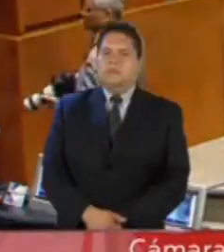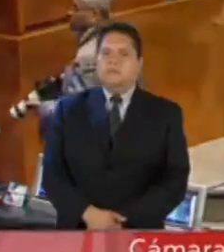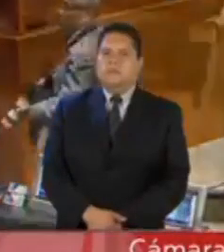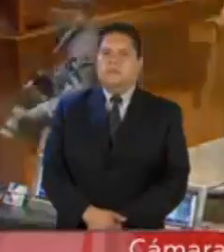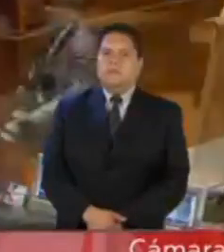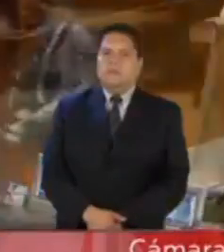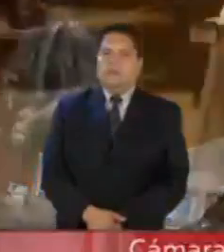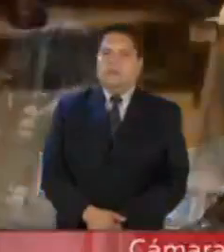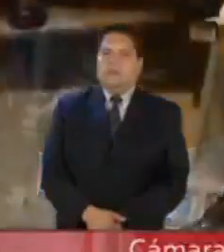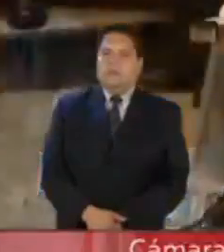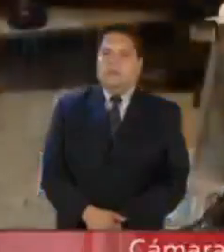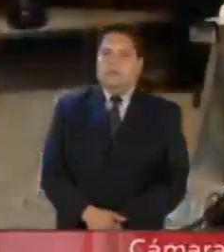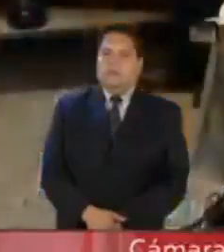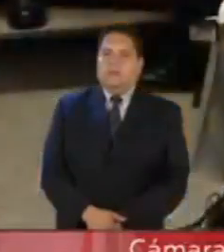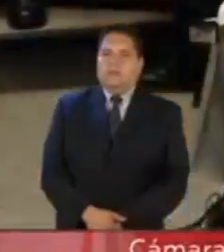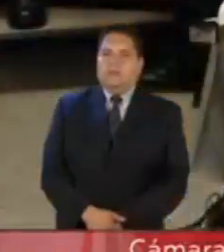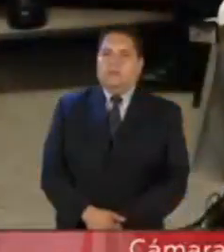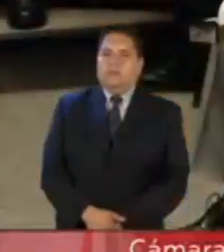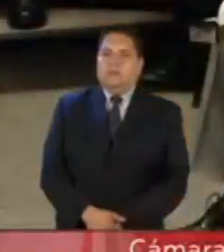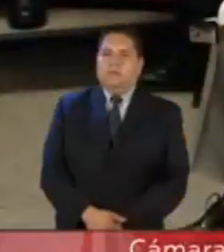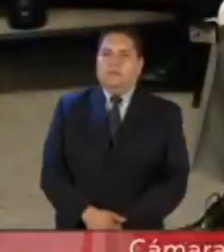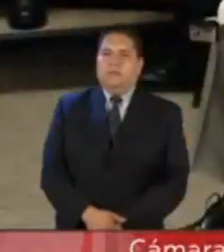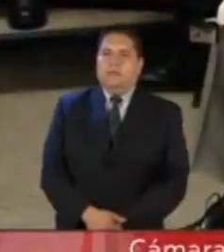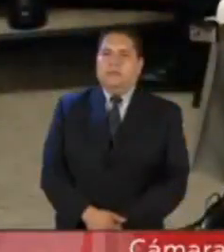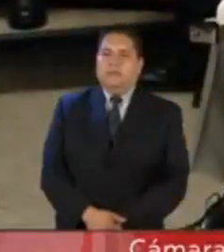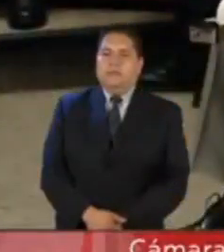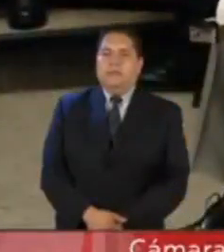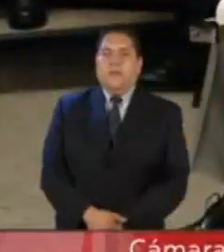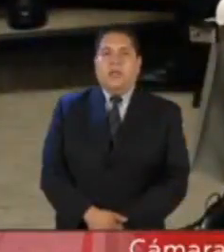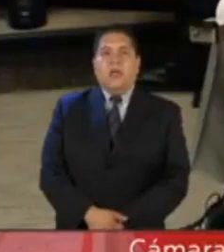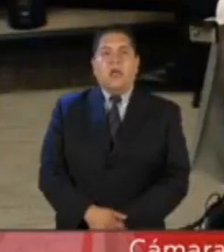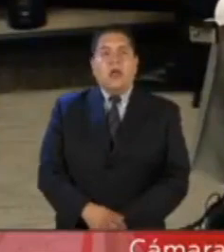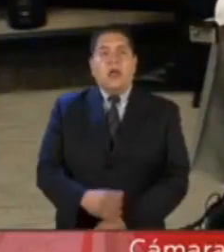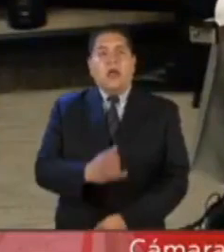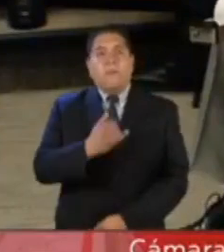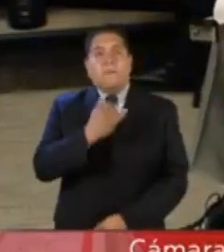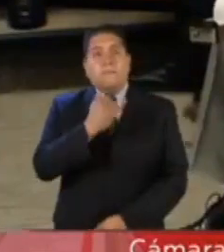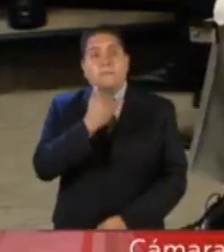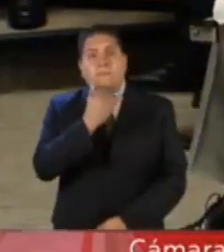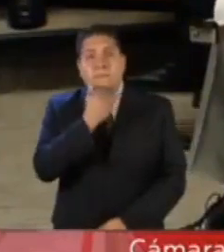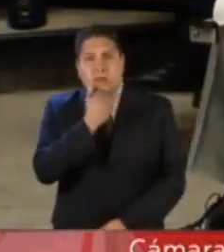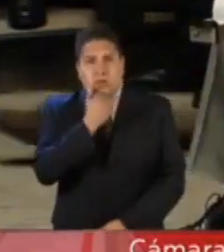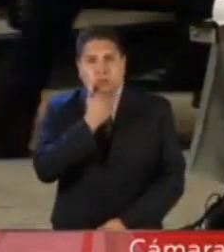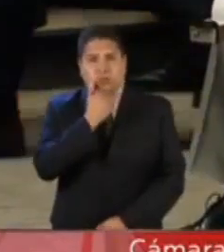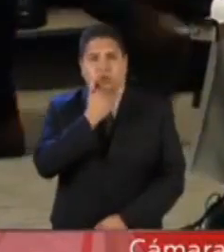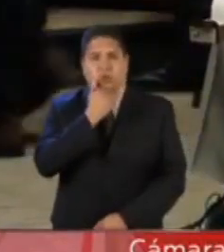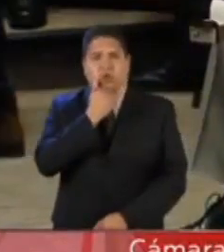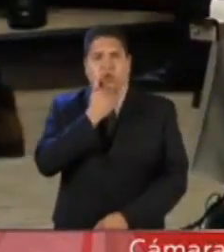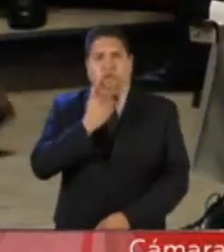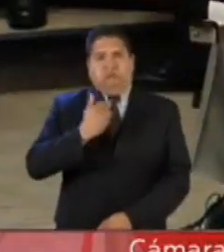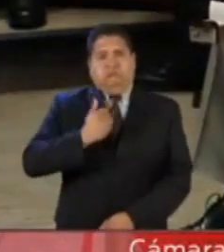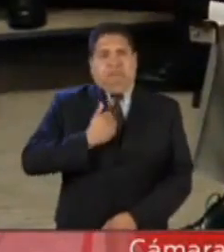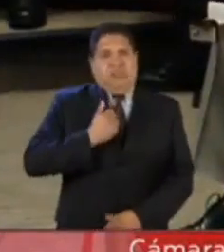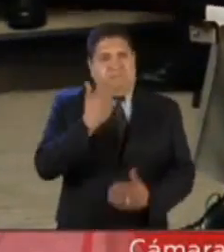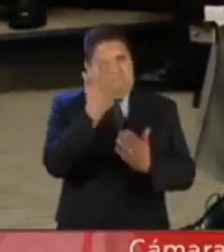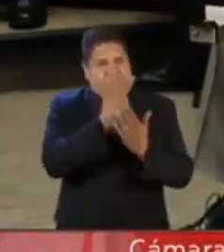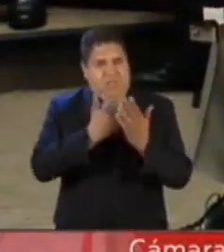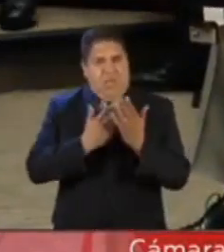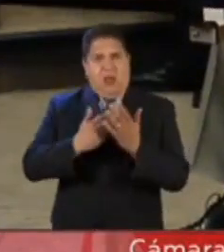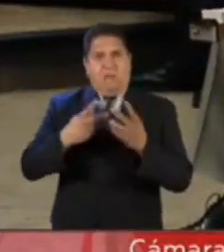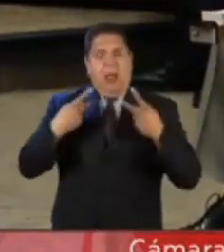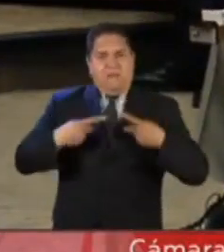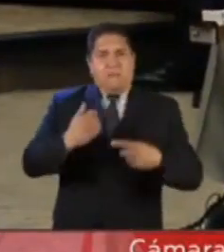disculpen las pintas disculpen las marchas disculpen los rayones disculpen los grafitis disculpen